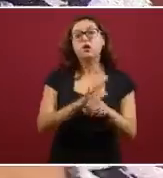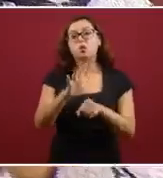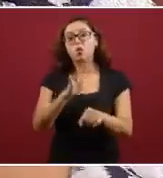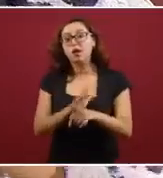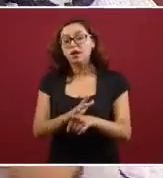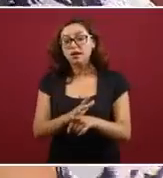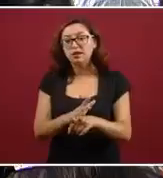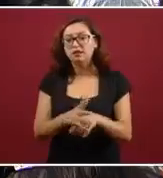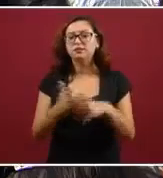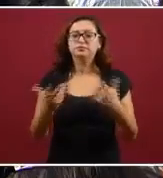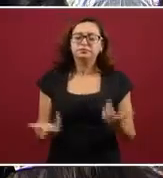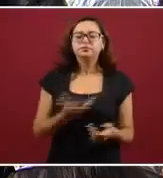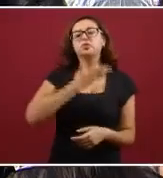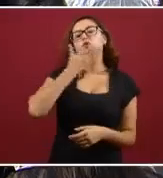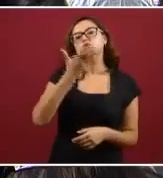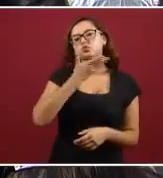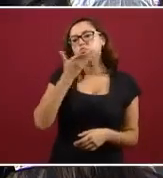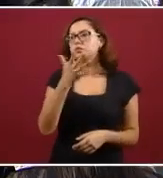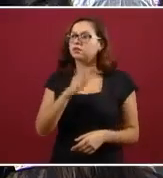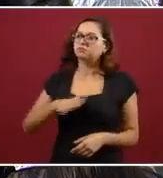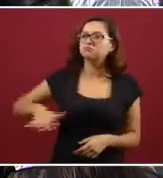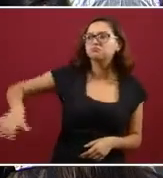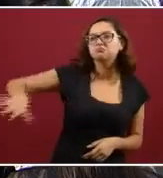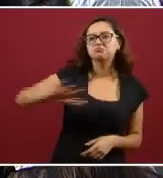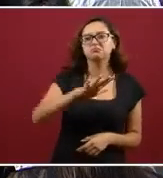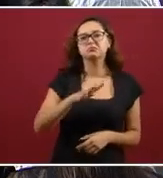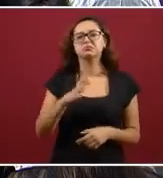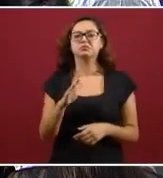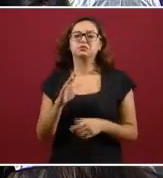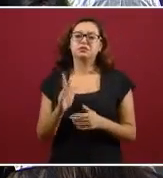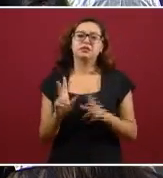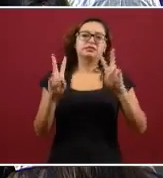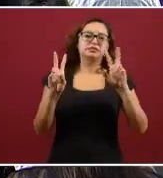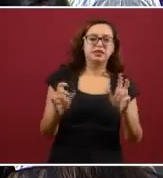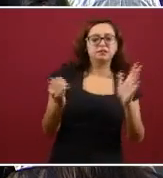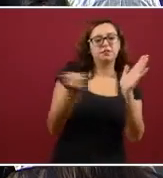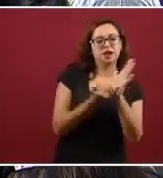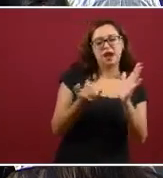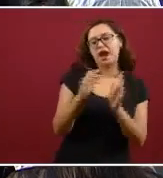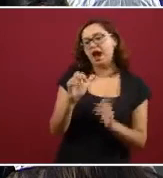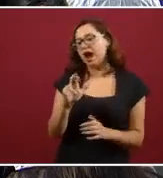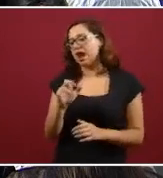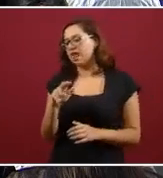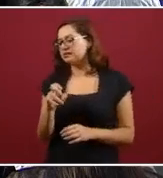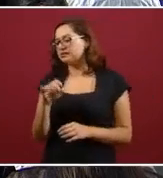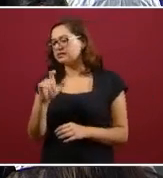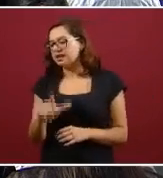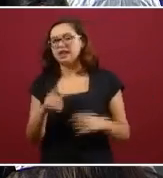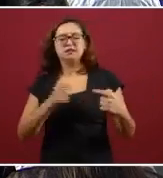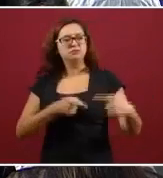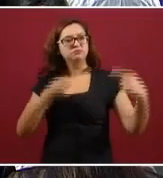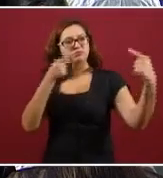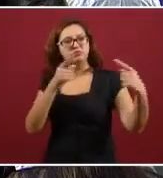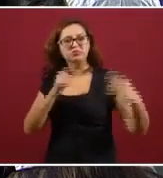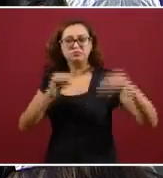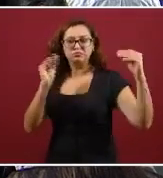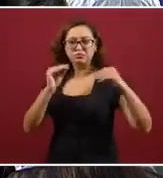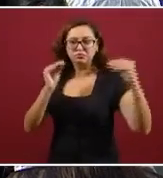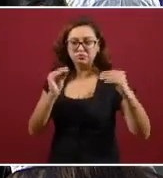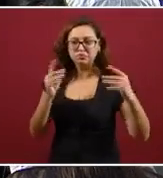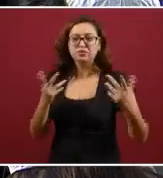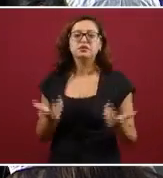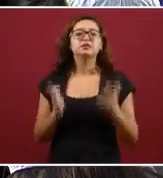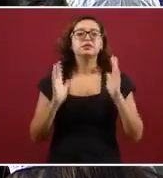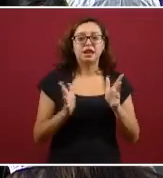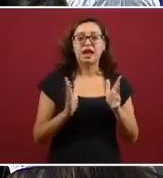el lenguaje cotidiano, pues, el arancel, la disputa, y creo que por eso vale la pena